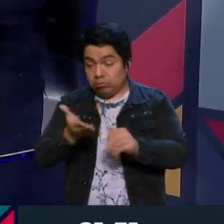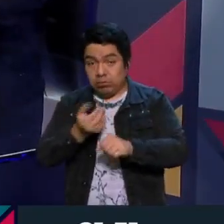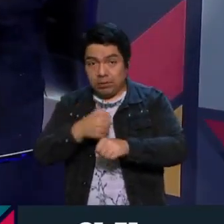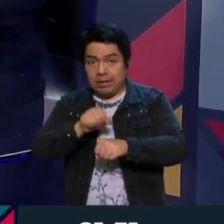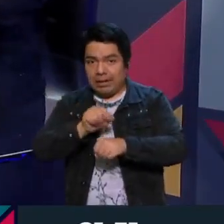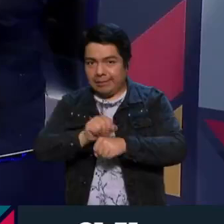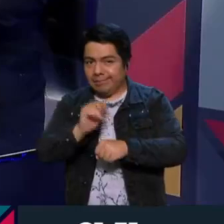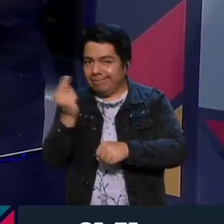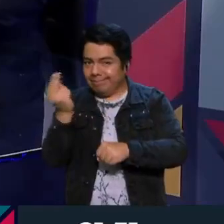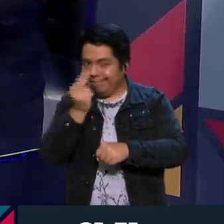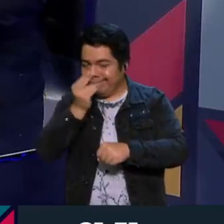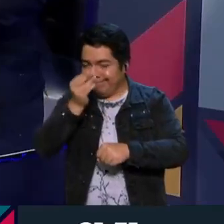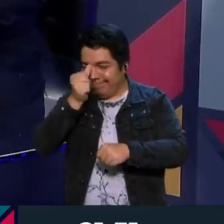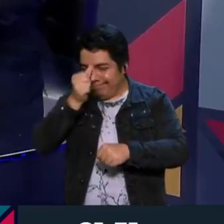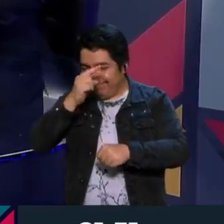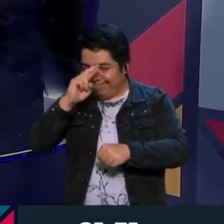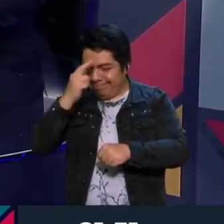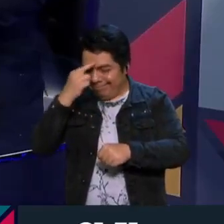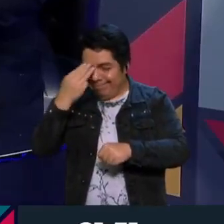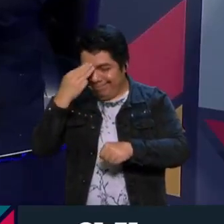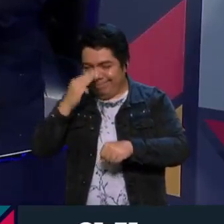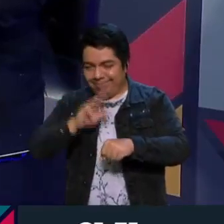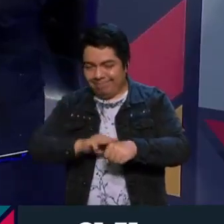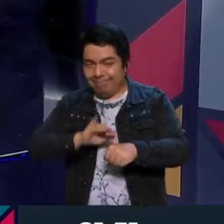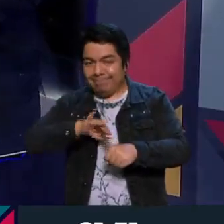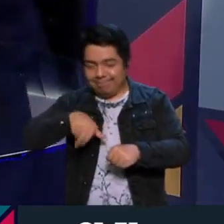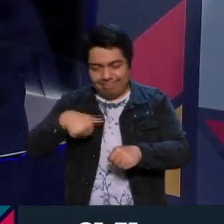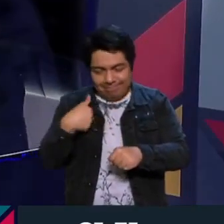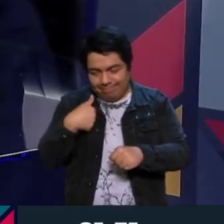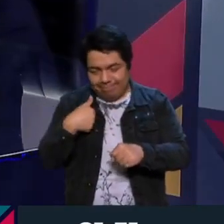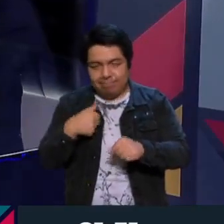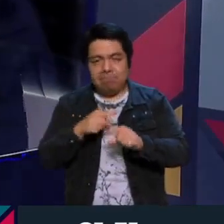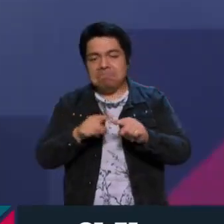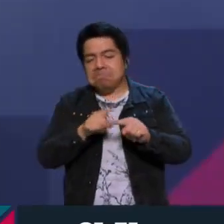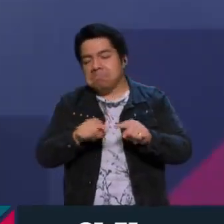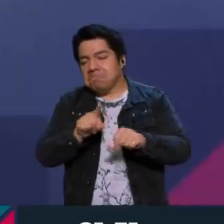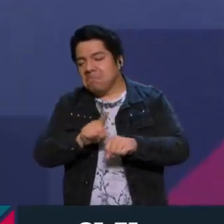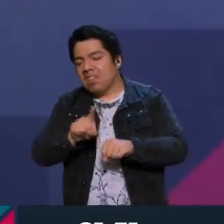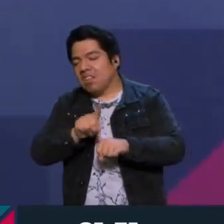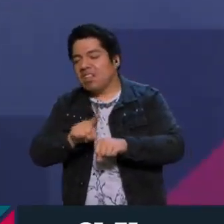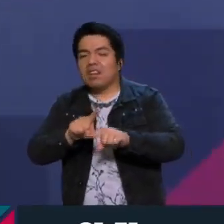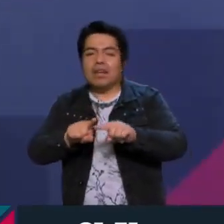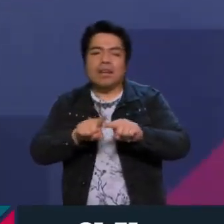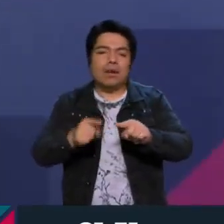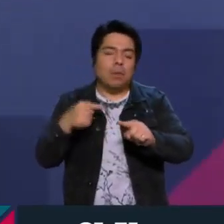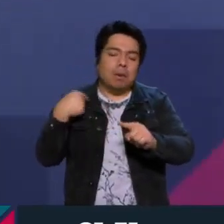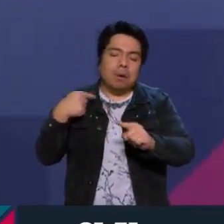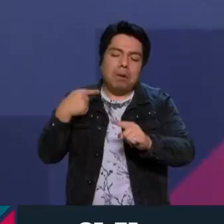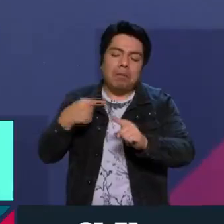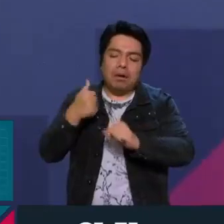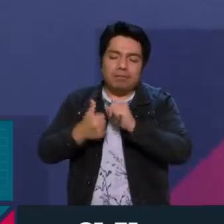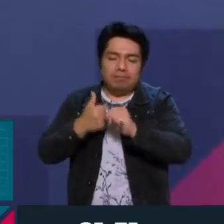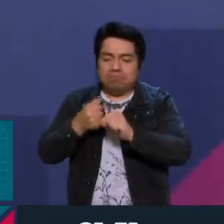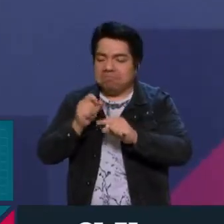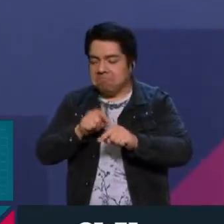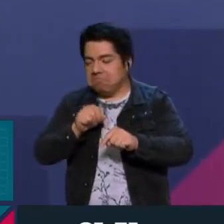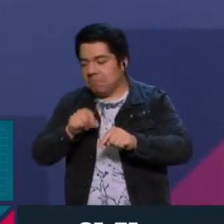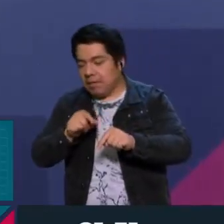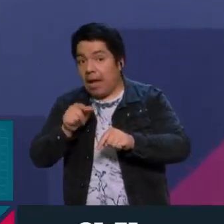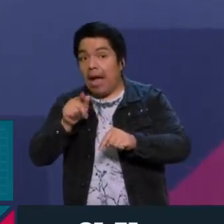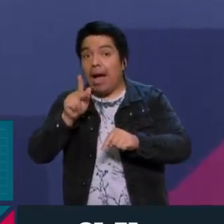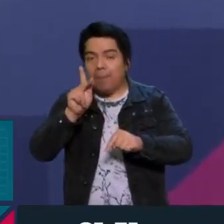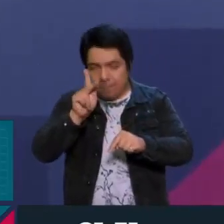recuerdo. Seguro. Fíjate que, bueno, obviamente podríamos decir eso de cualquier día, cualquier temporada de los últimos años, pero creo que cuando se